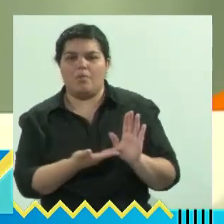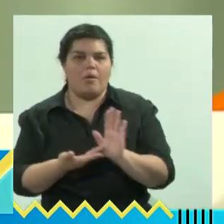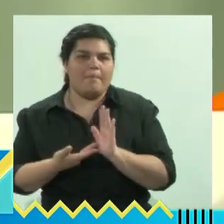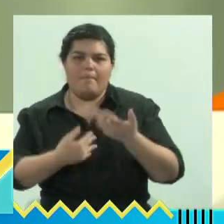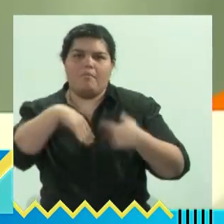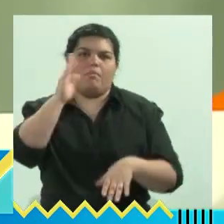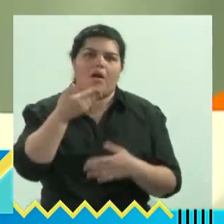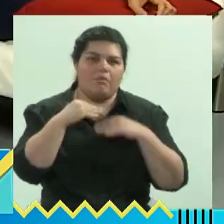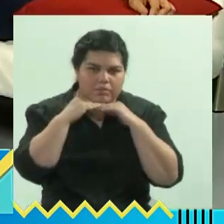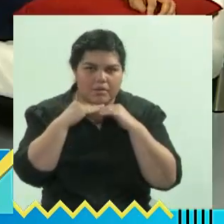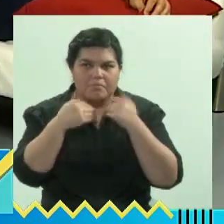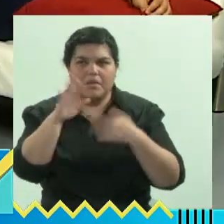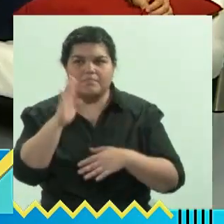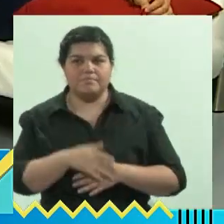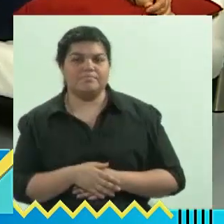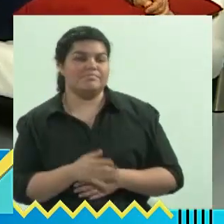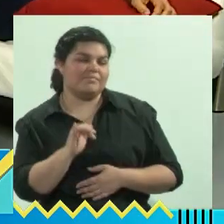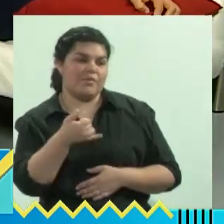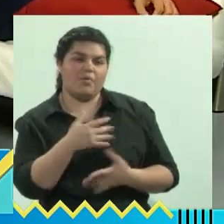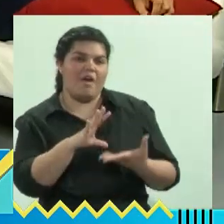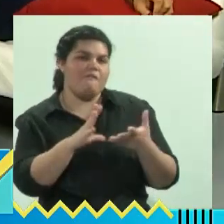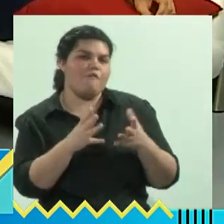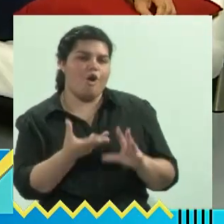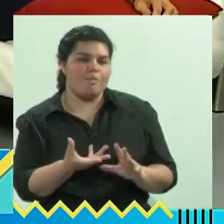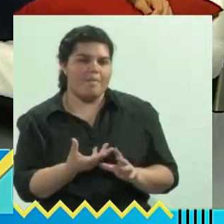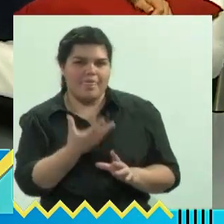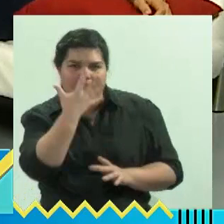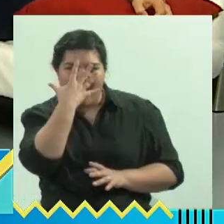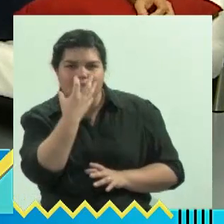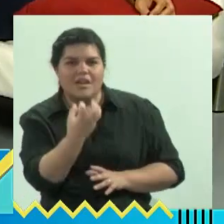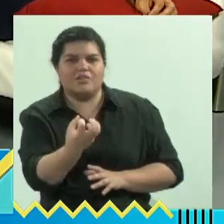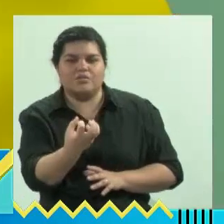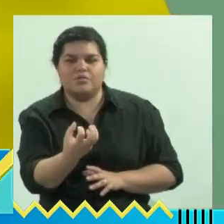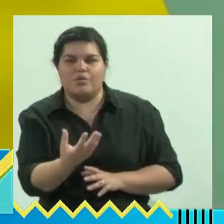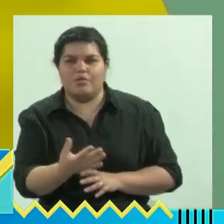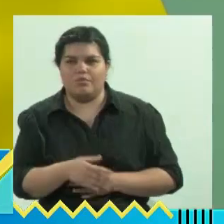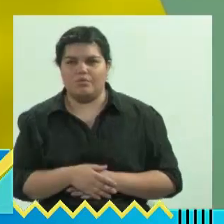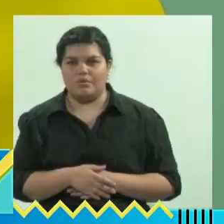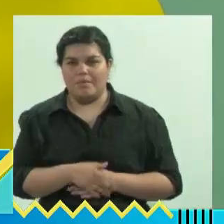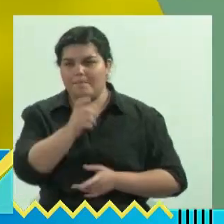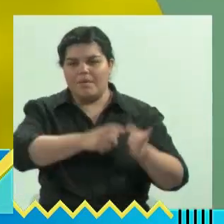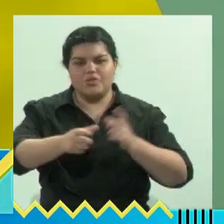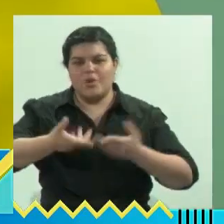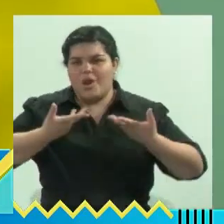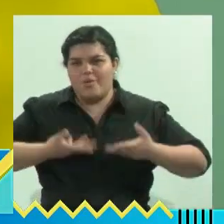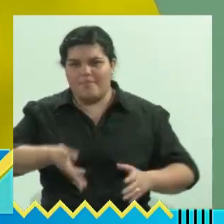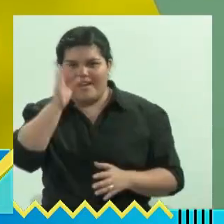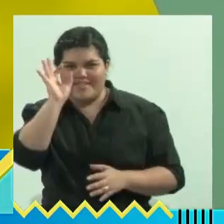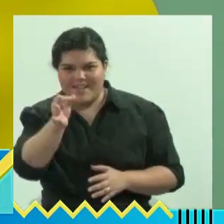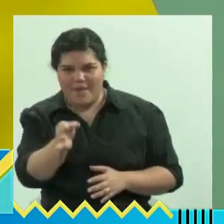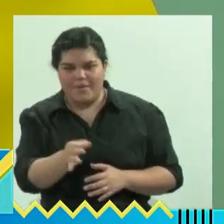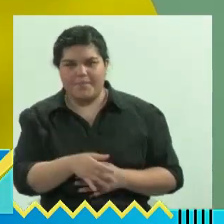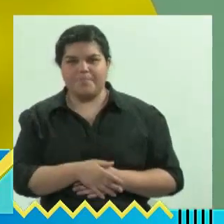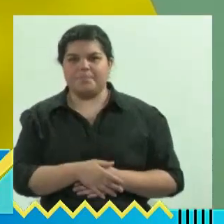Sí, es como un señuelo, digamos, para atraer al consumidor de bienes culturales. El miedo tiene